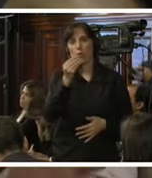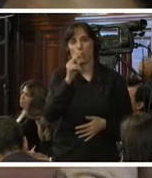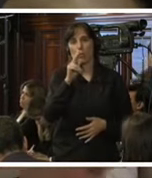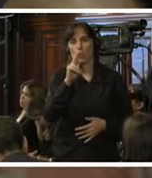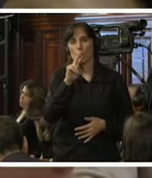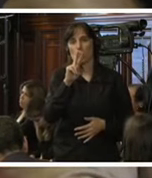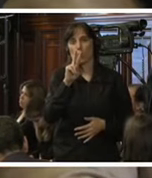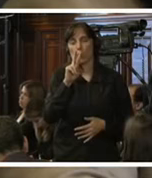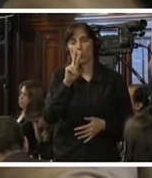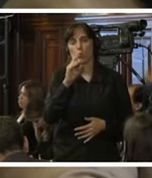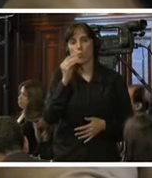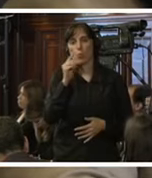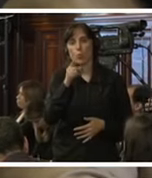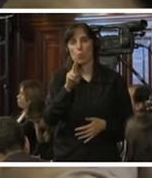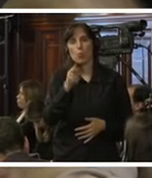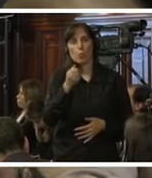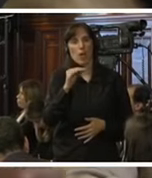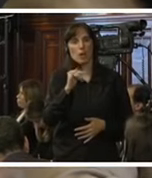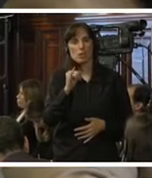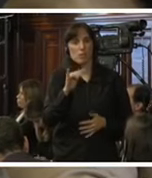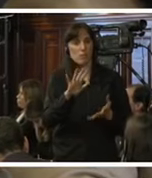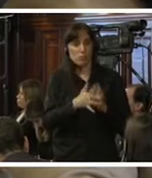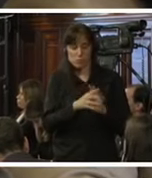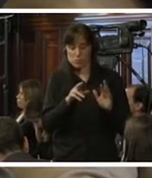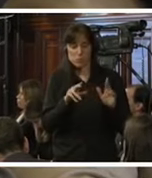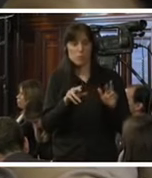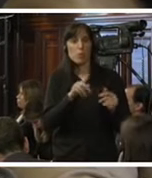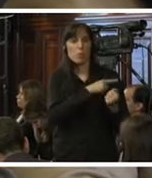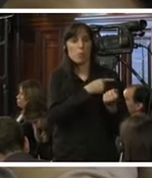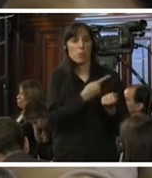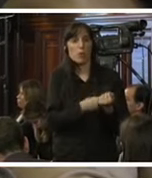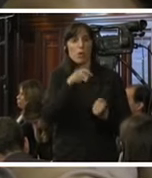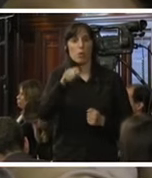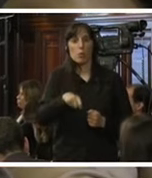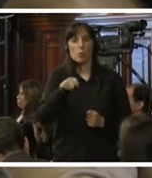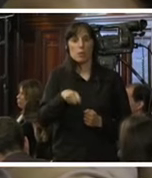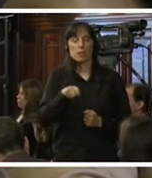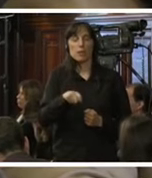modo expresa también esa situación, en donde el Poder Judicial